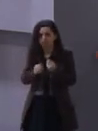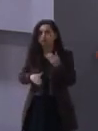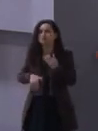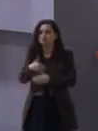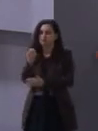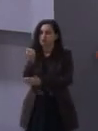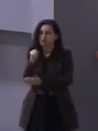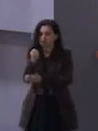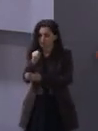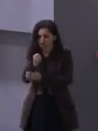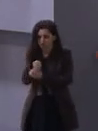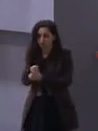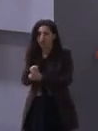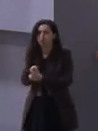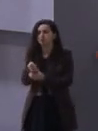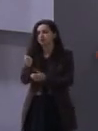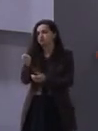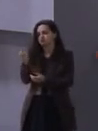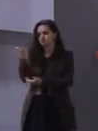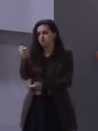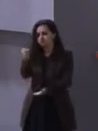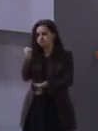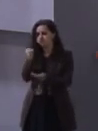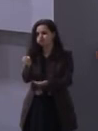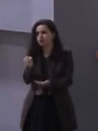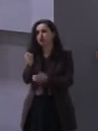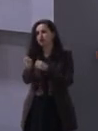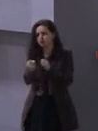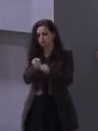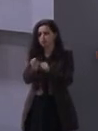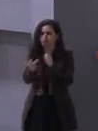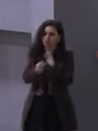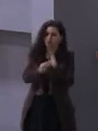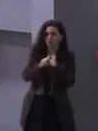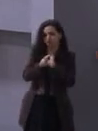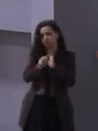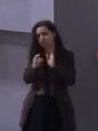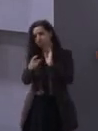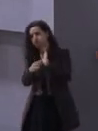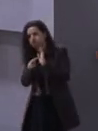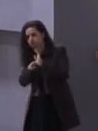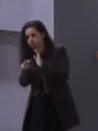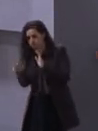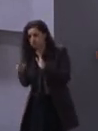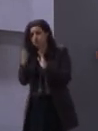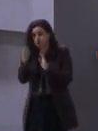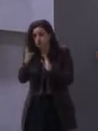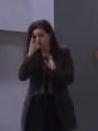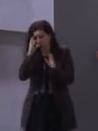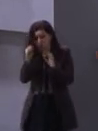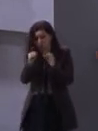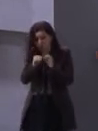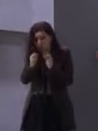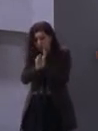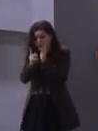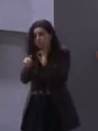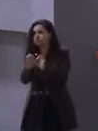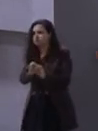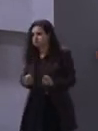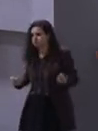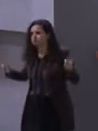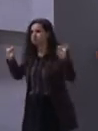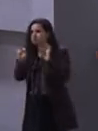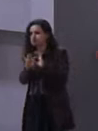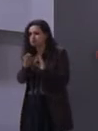déficit en términos presupuestales, digamos, en el 2020, 2021, 2022. Por eso el acuerdo fue tan importante, porque ayuda